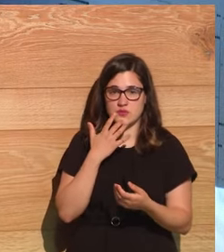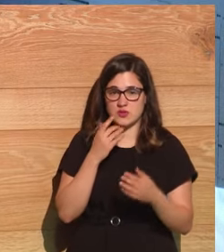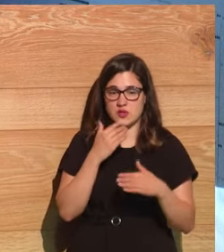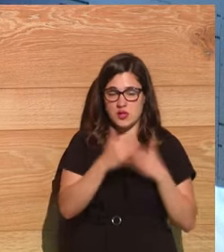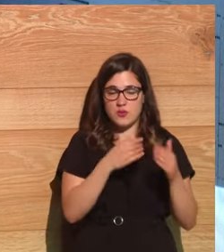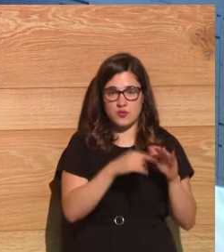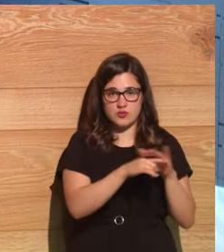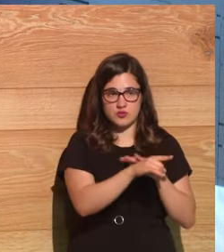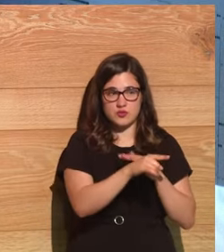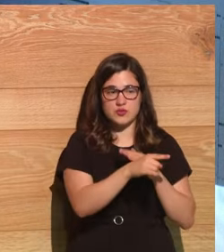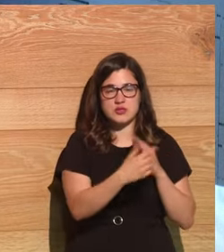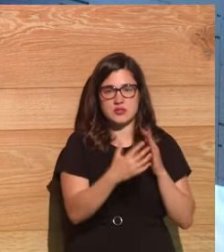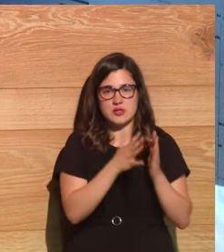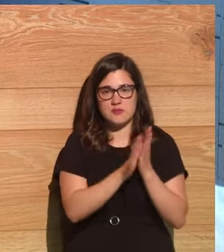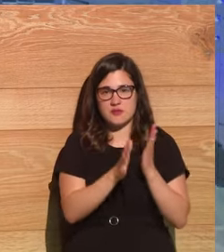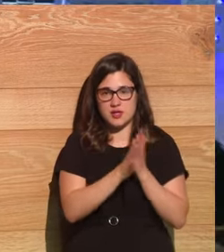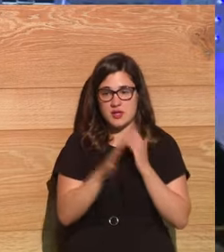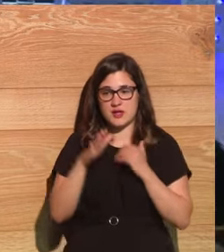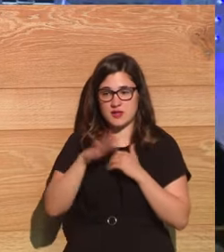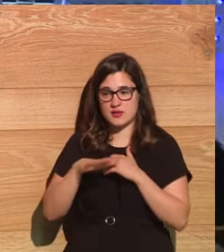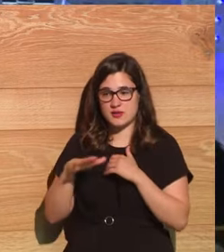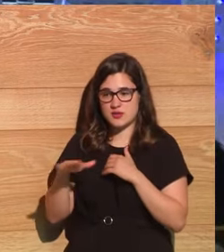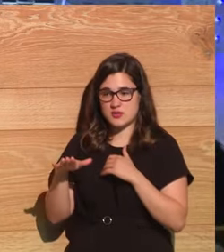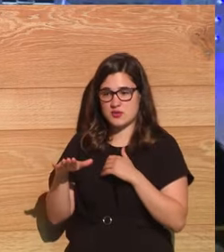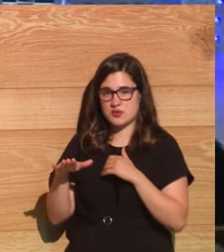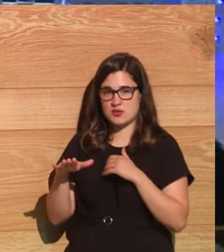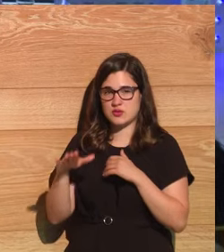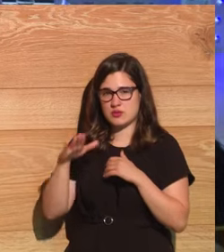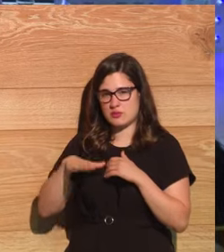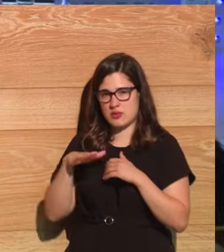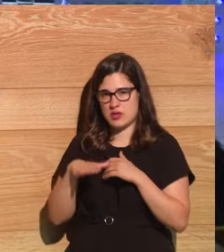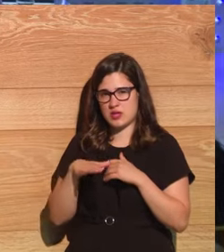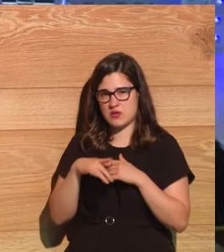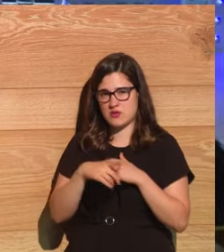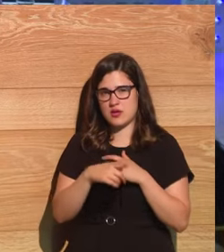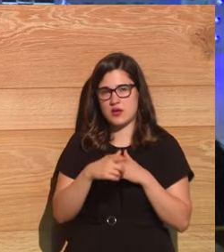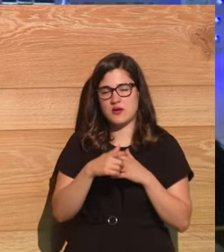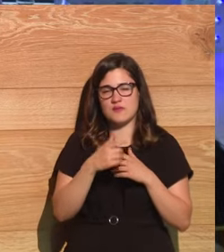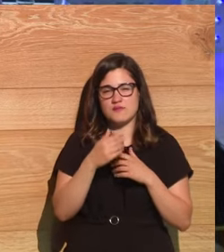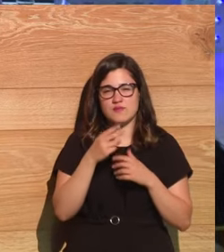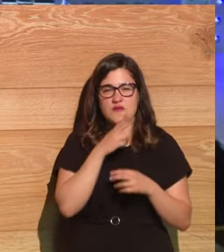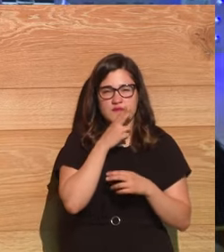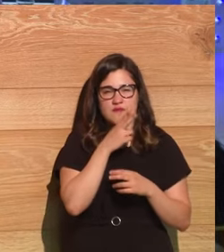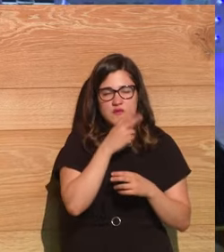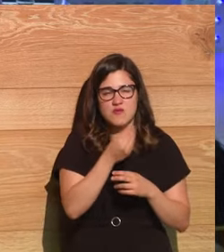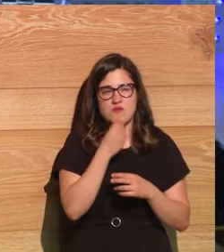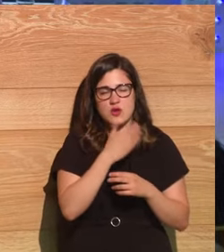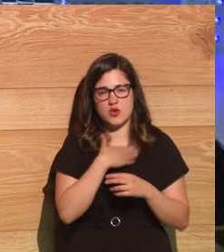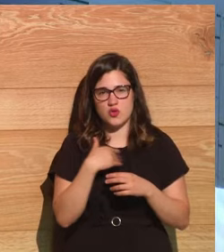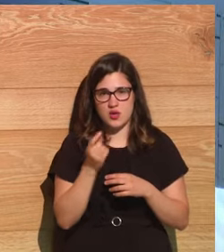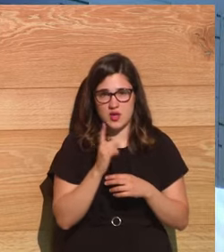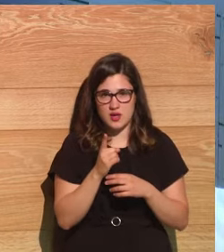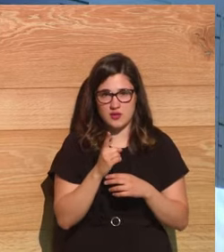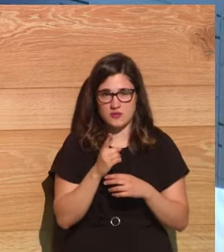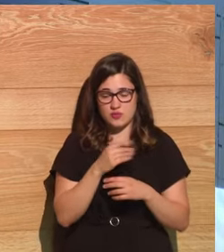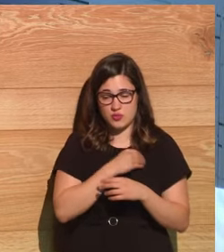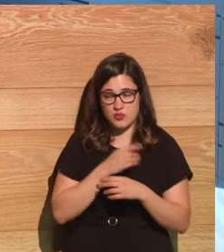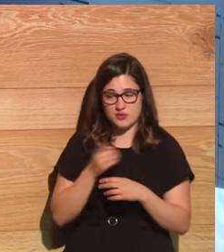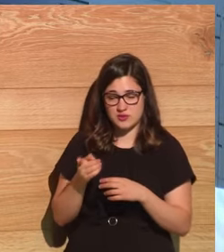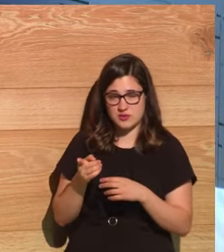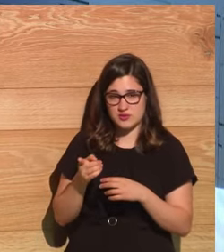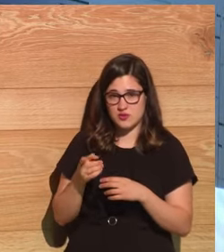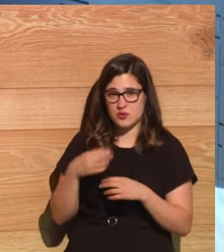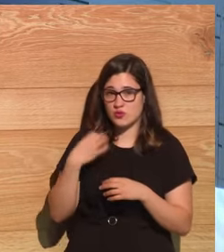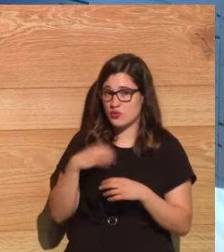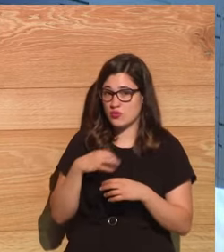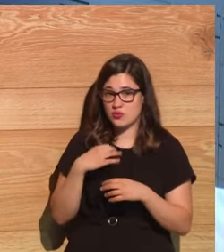explica, los niños cuando tienen esa aversión natural cuando son pequeños a que no quieren comer legumbres, que no les gustan las coliflores y alcachofas, pues los pobres, lo